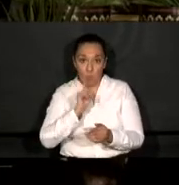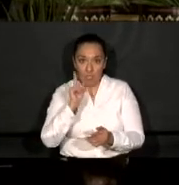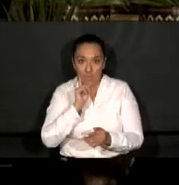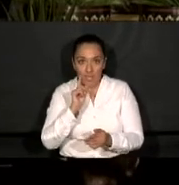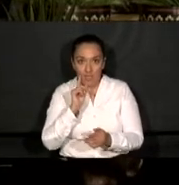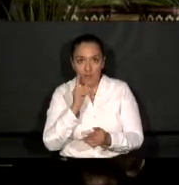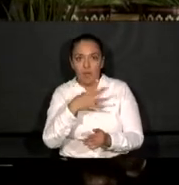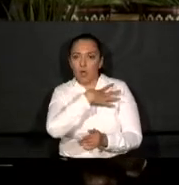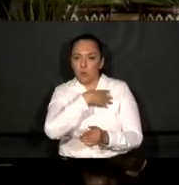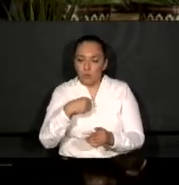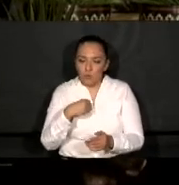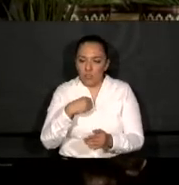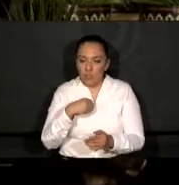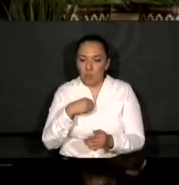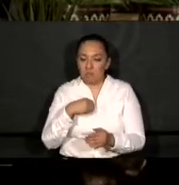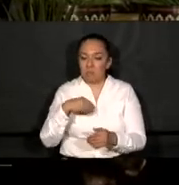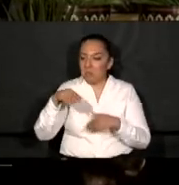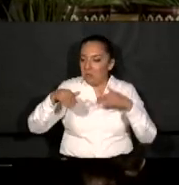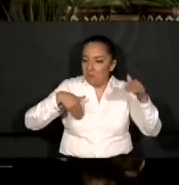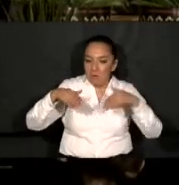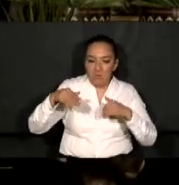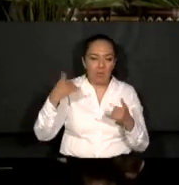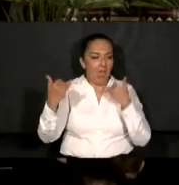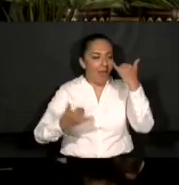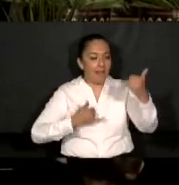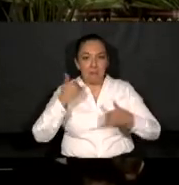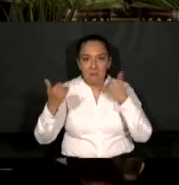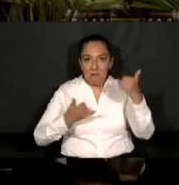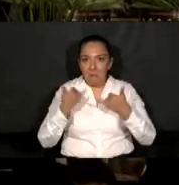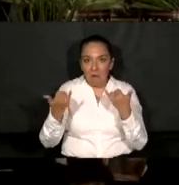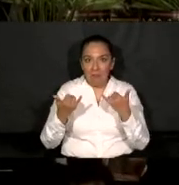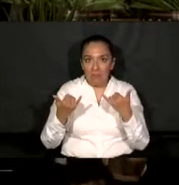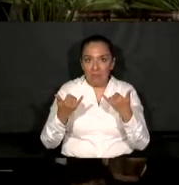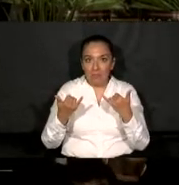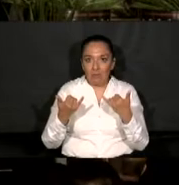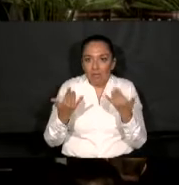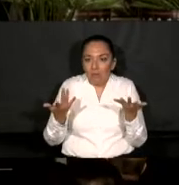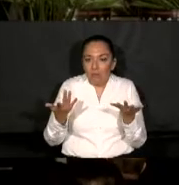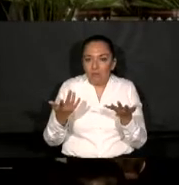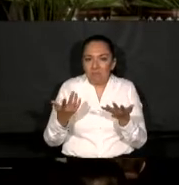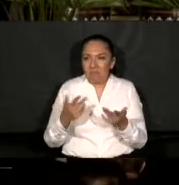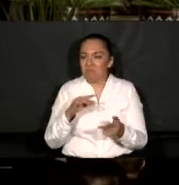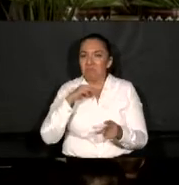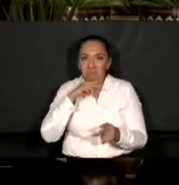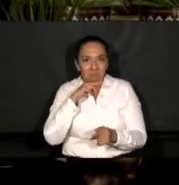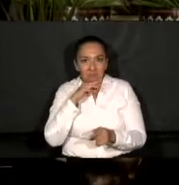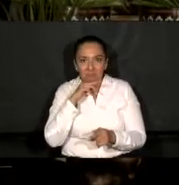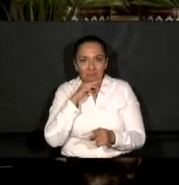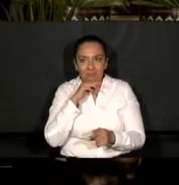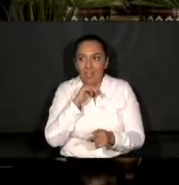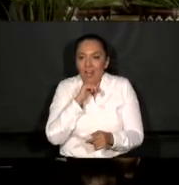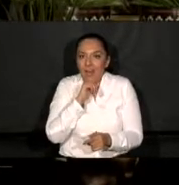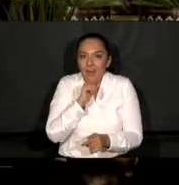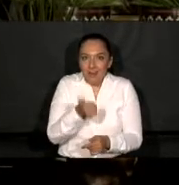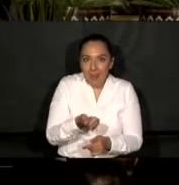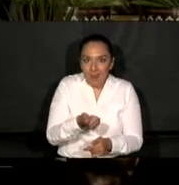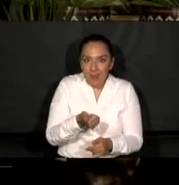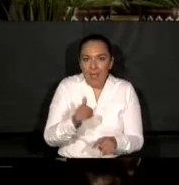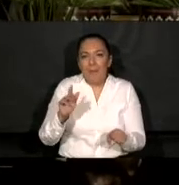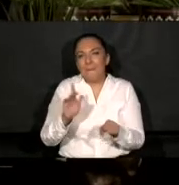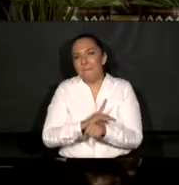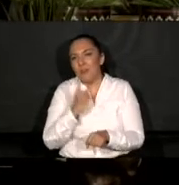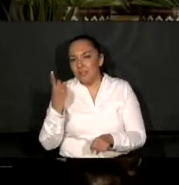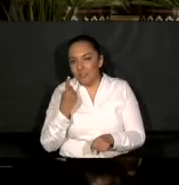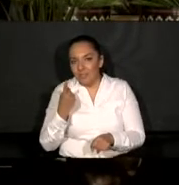colonia y ve jugar a sus niños sin preocupación. Y los ve jugar sin preocupación porque esos niños